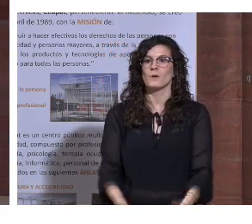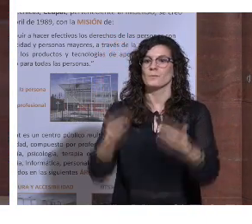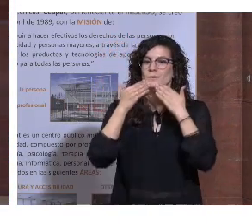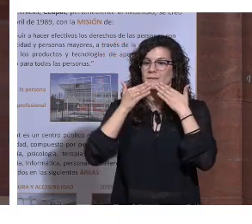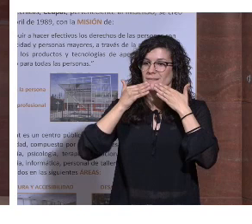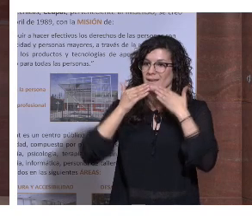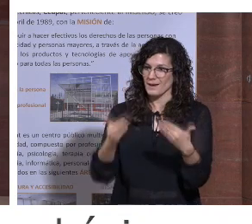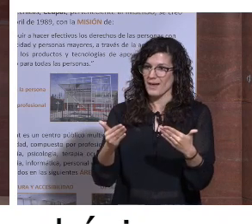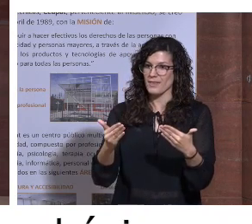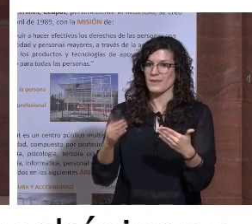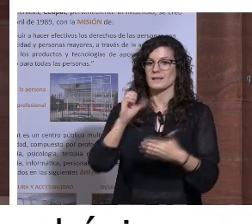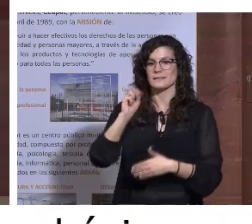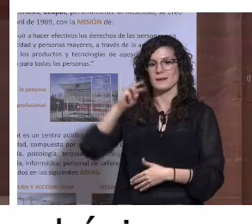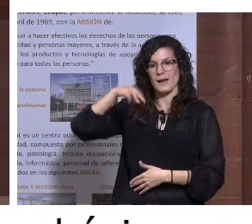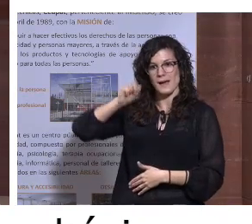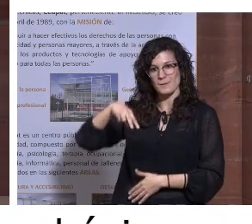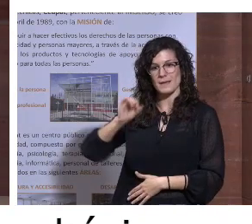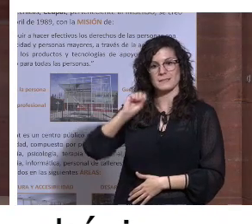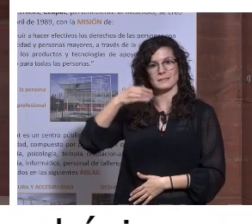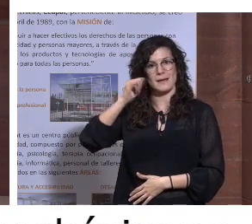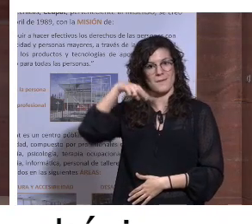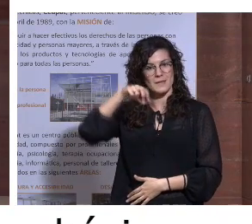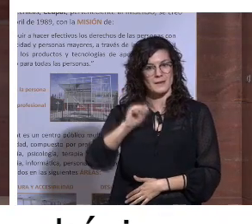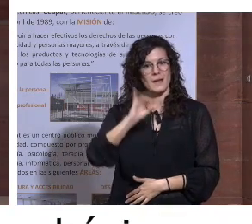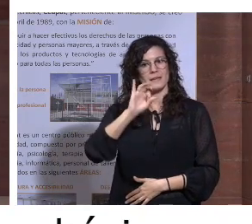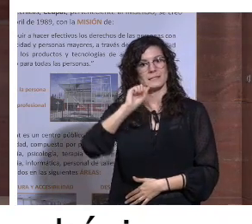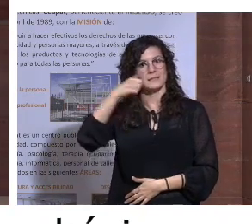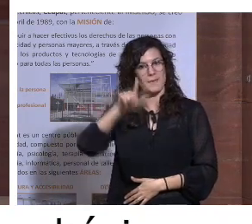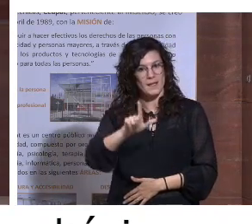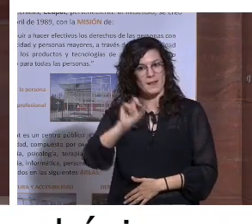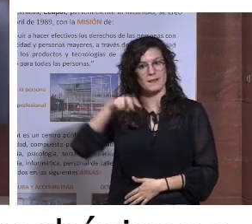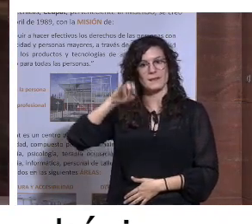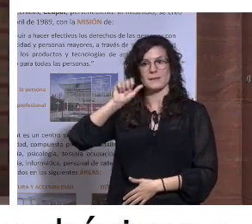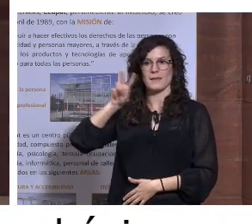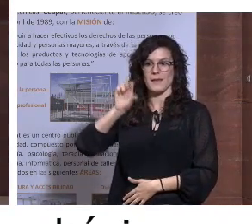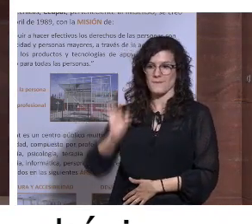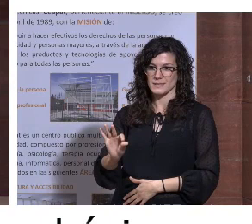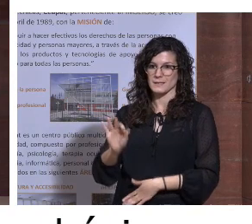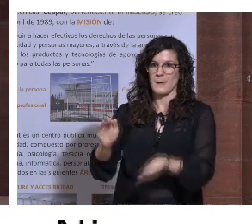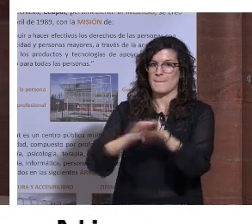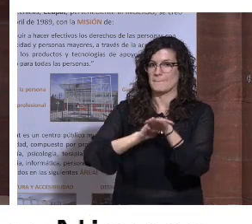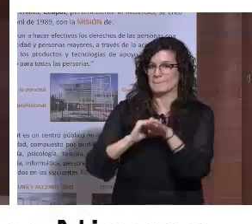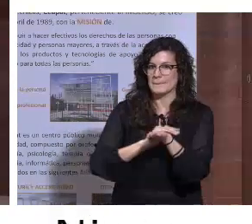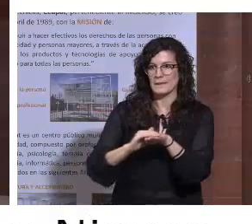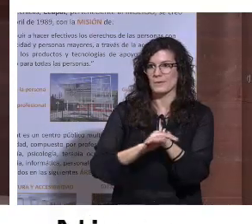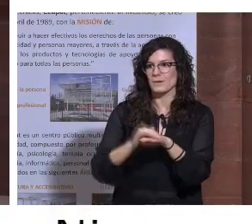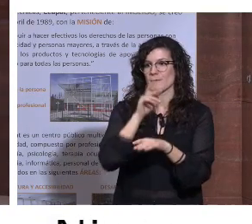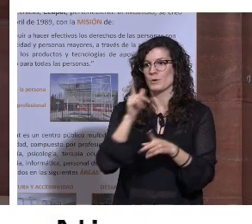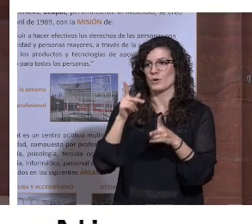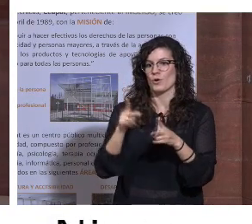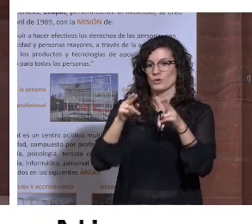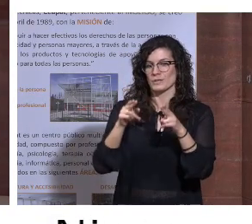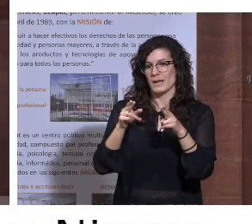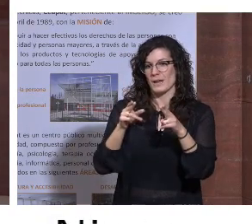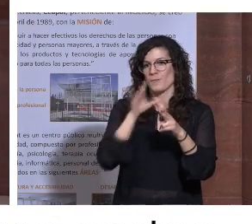Muchísimas gracias, Carmen, Sabina, Isabel y Nieves. Perdonar que hayamos tenido que cortar porque esto